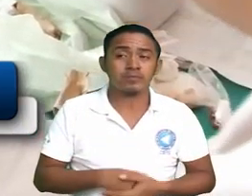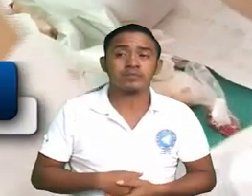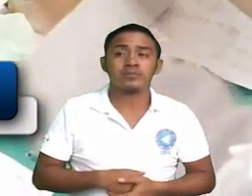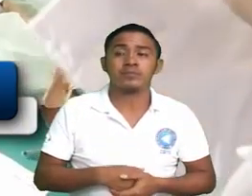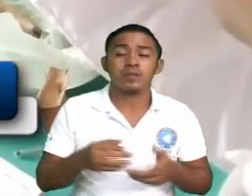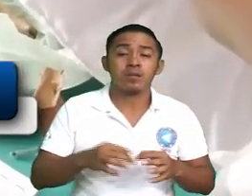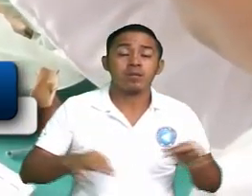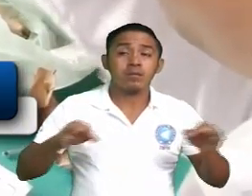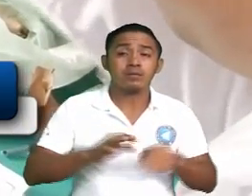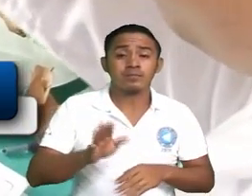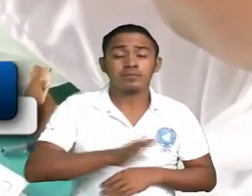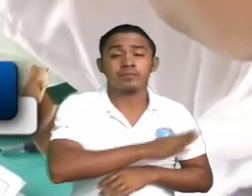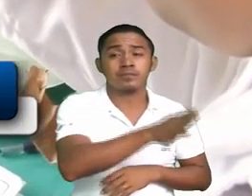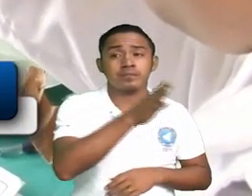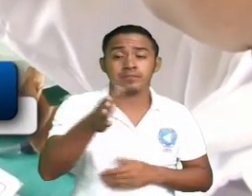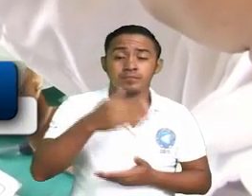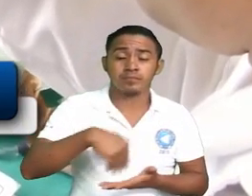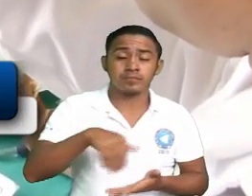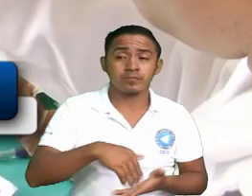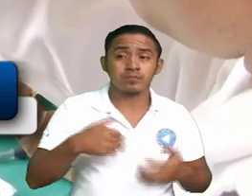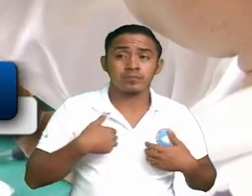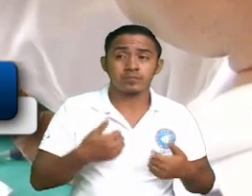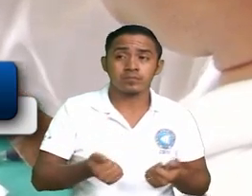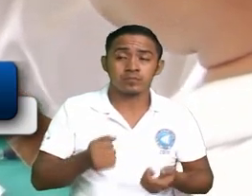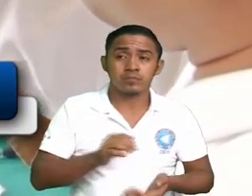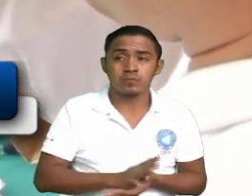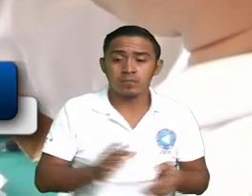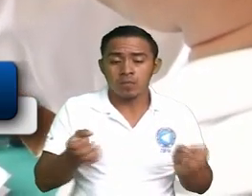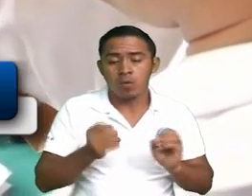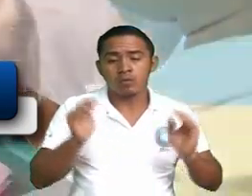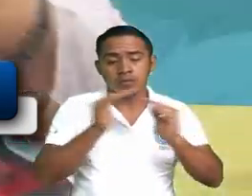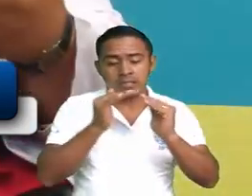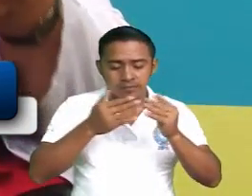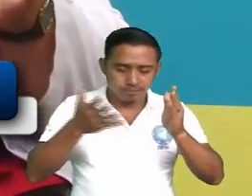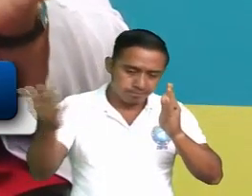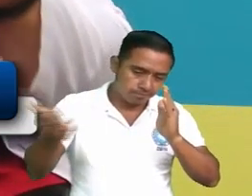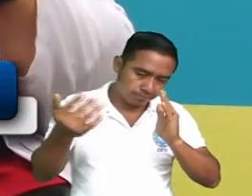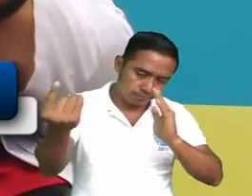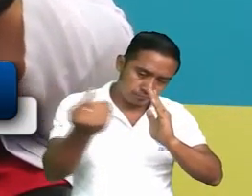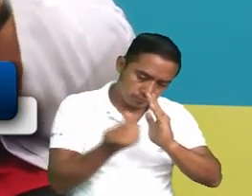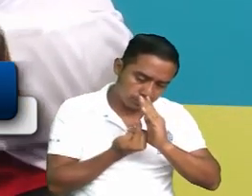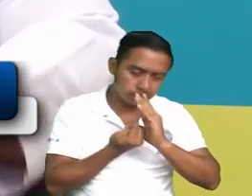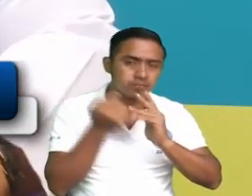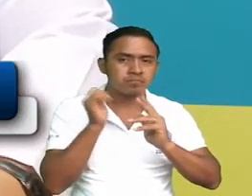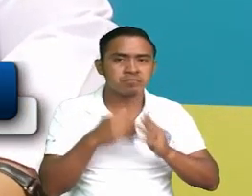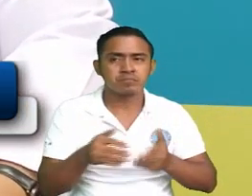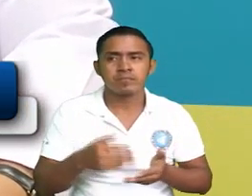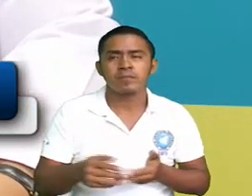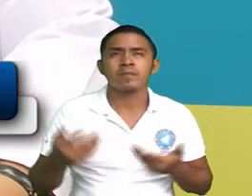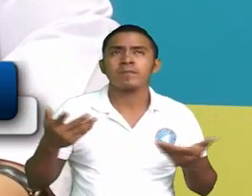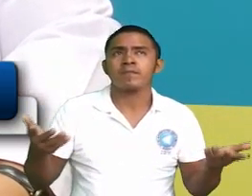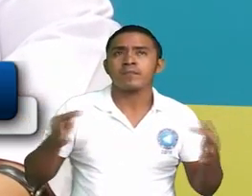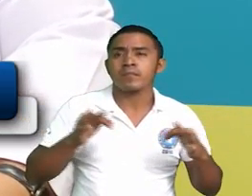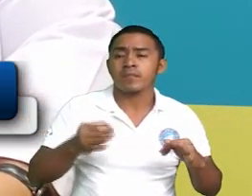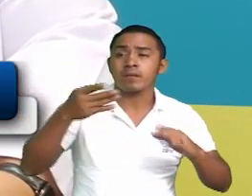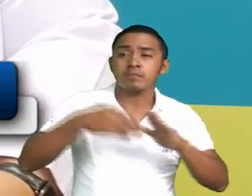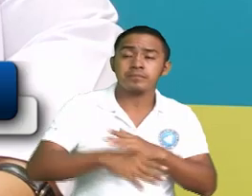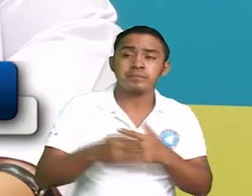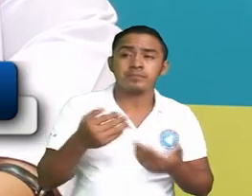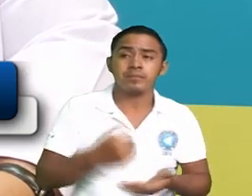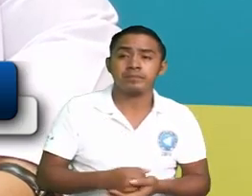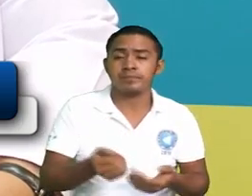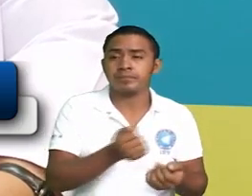acudir a nuestras unidades o a abrirnos las puertas de sus hogares, ¿verdad? Para que nosotros podamos llegar, accesar